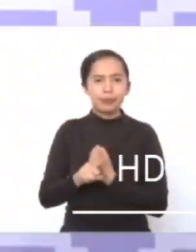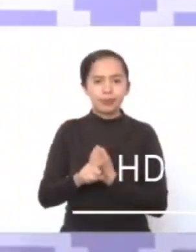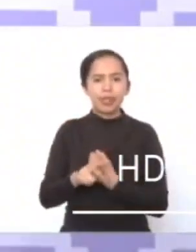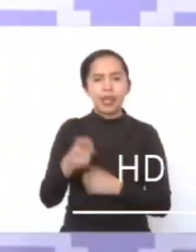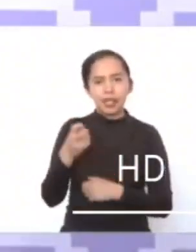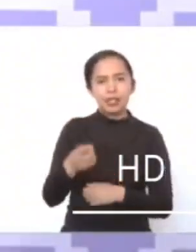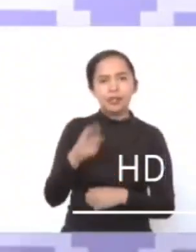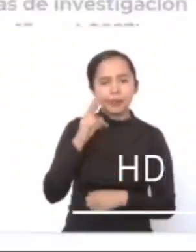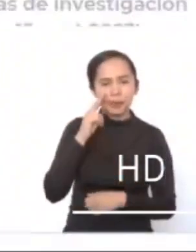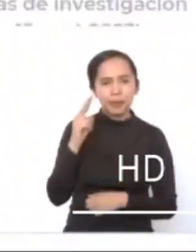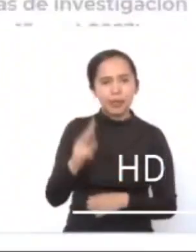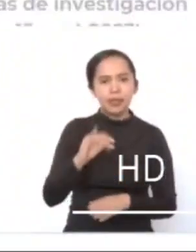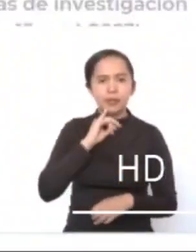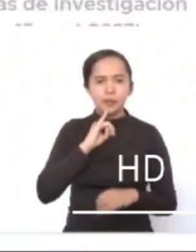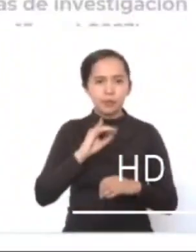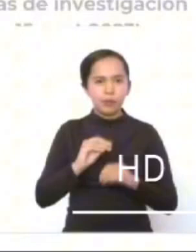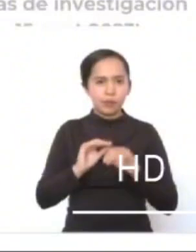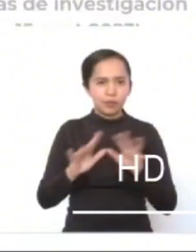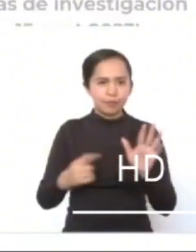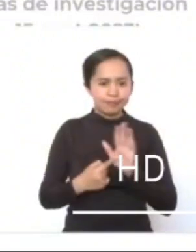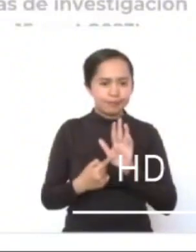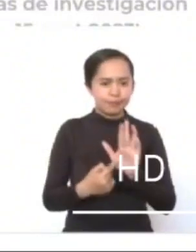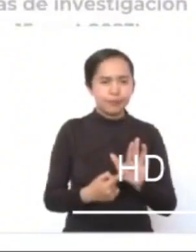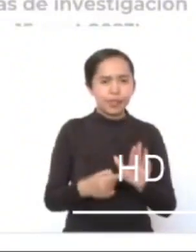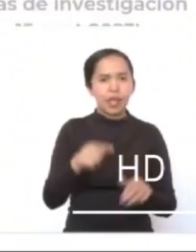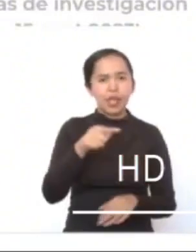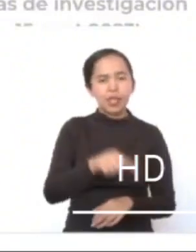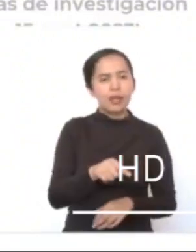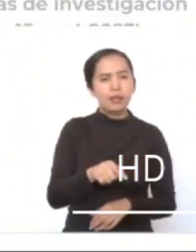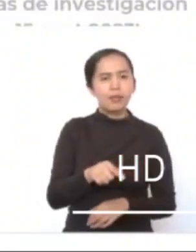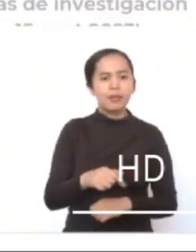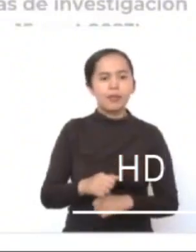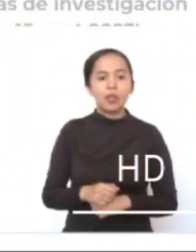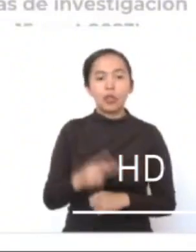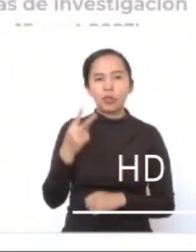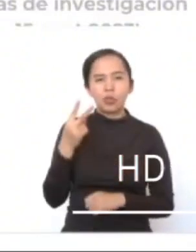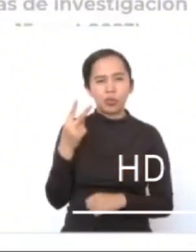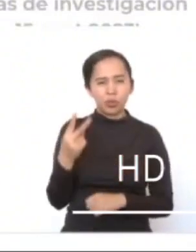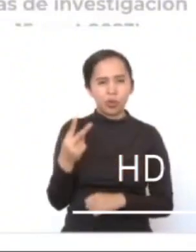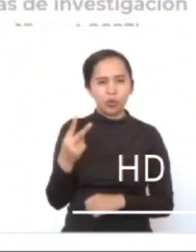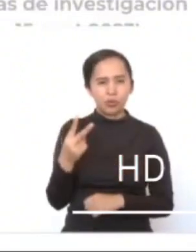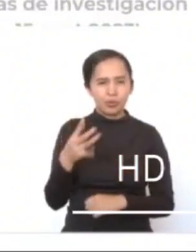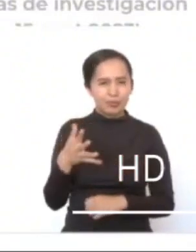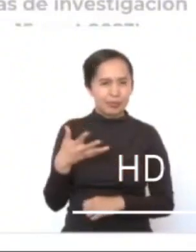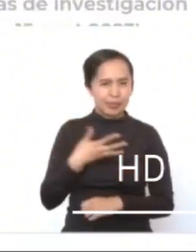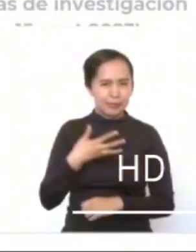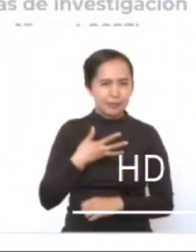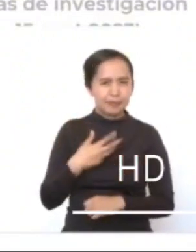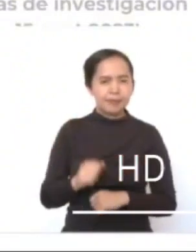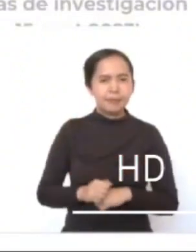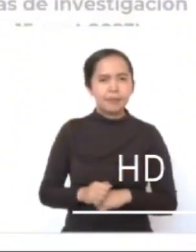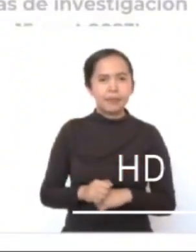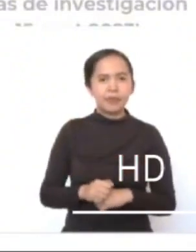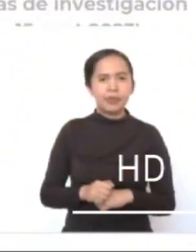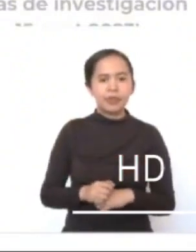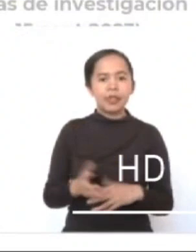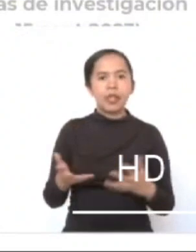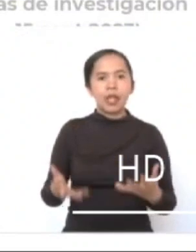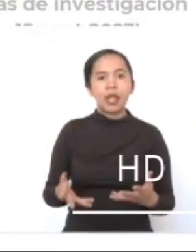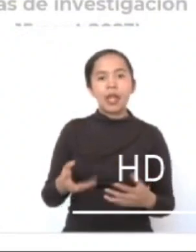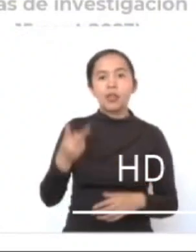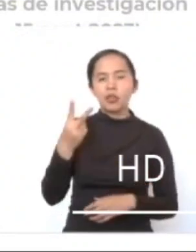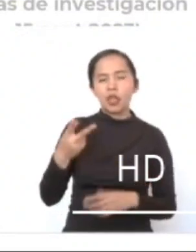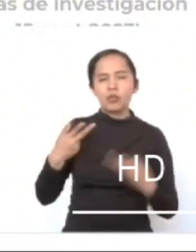también les informamos que la gran mayoría, solo dos traemos, tenemos detenidos